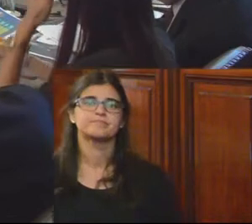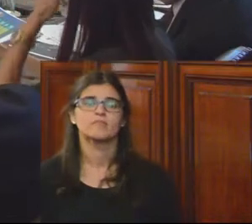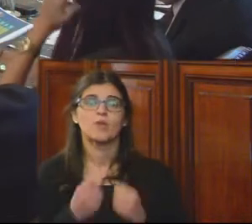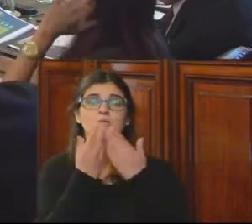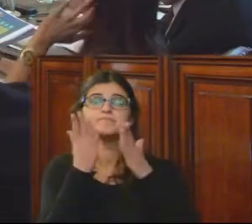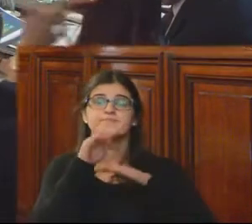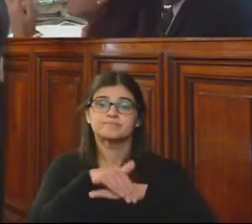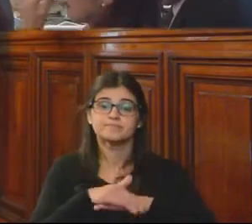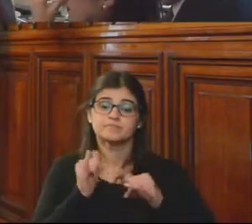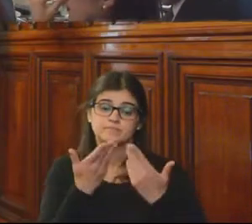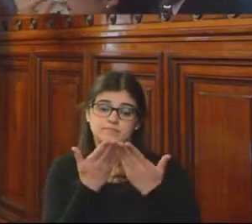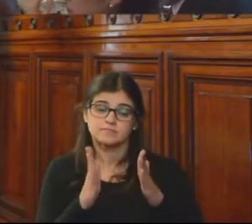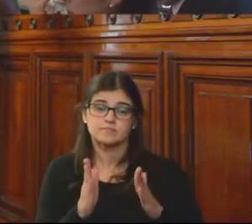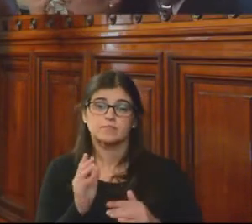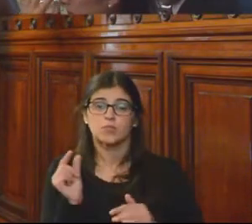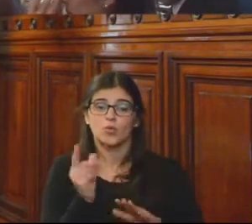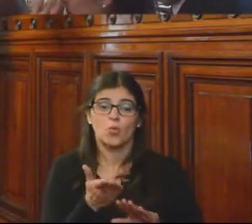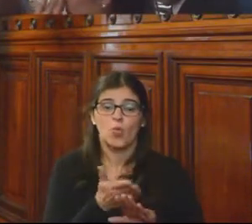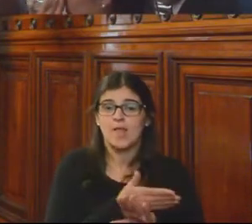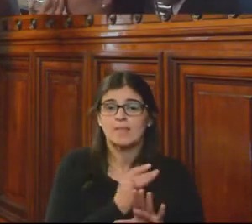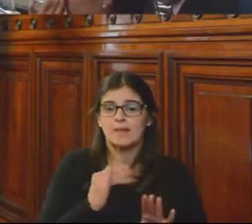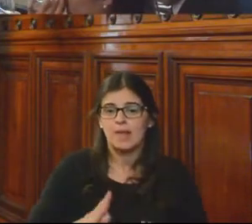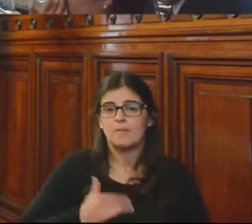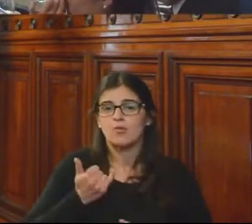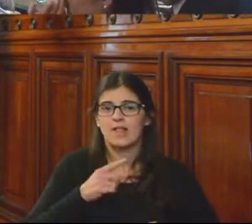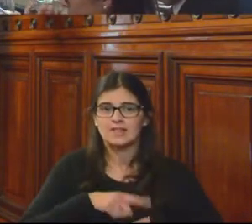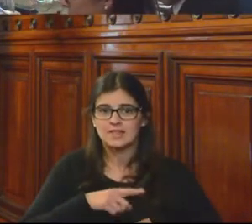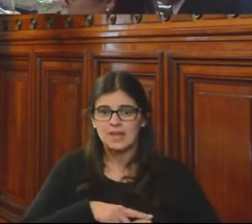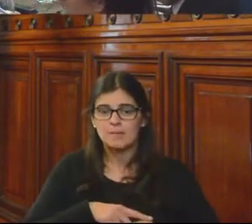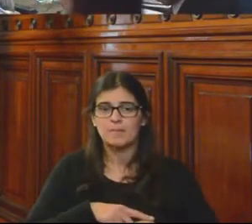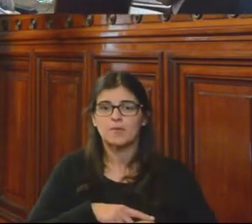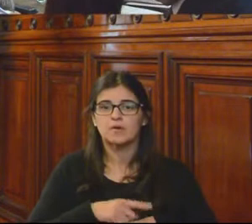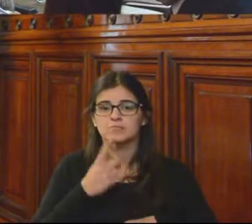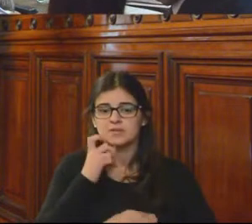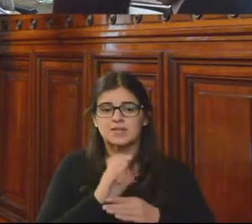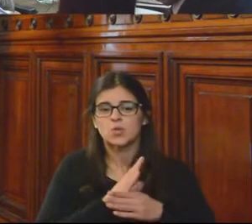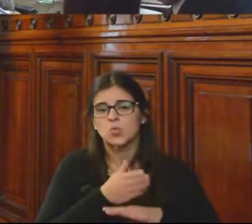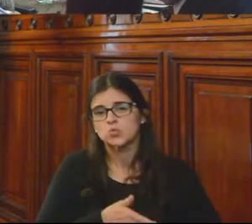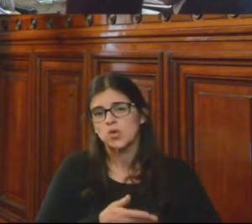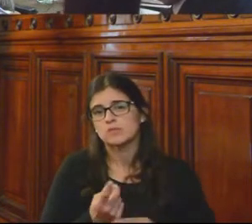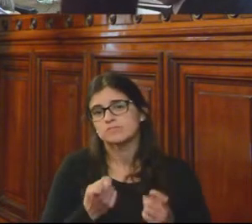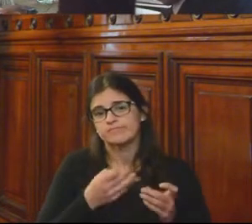Buenas tardes, vamos a empezar un poquitito antes para aprovechar el tiempo, la inevitable introducción que tengo que hacer.